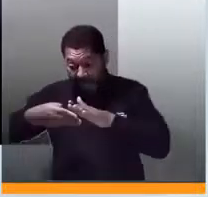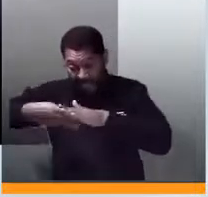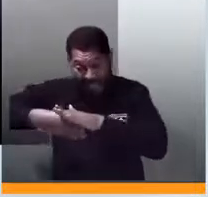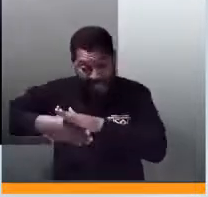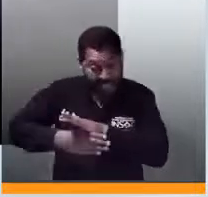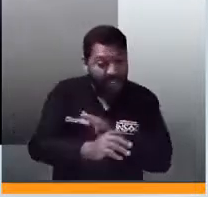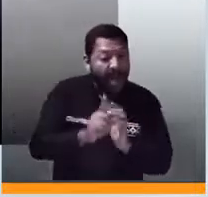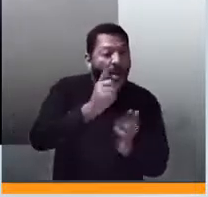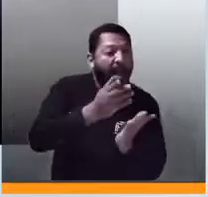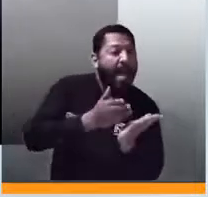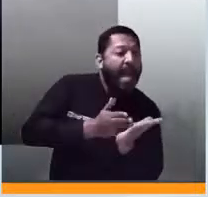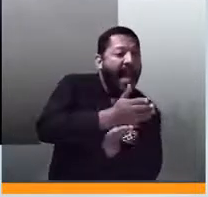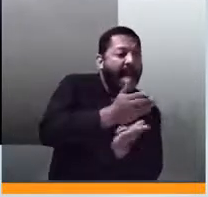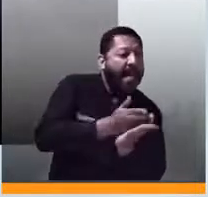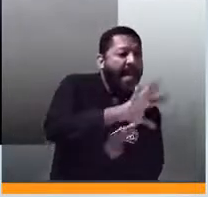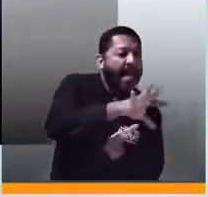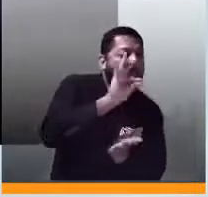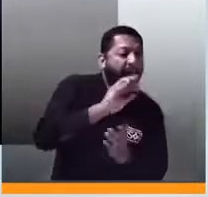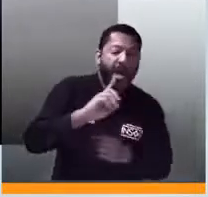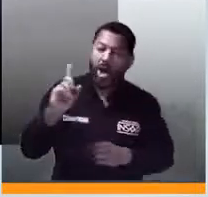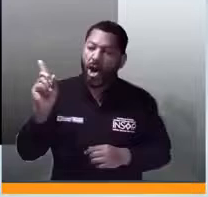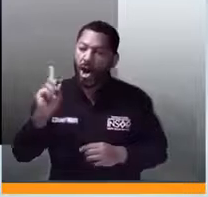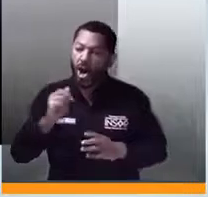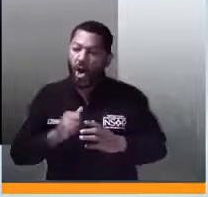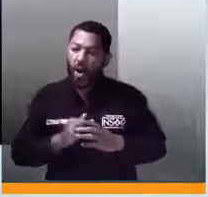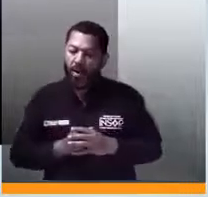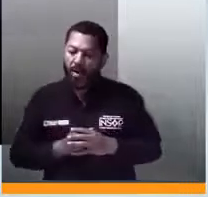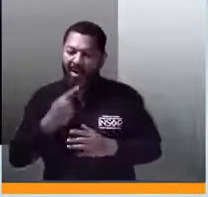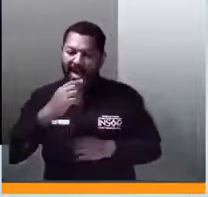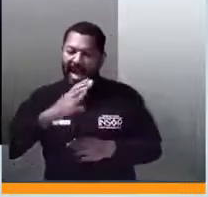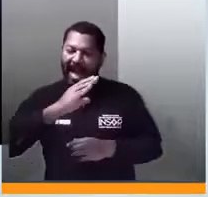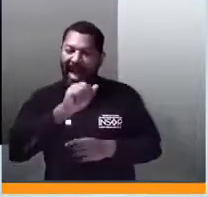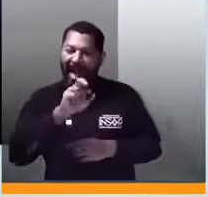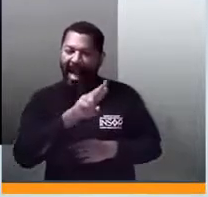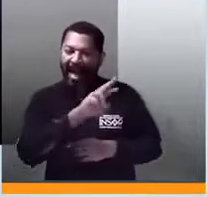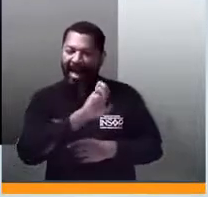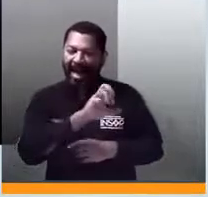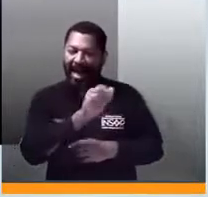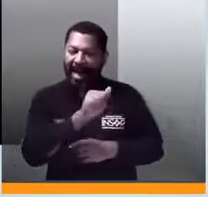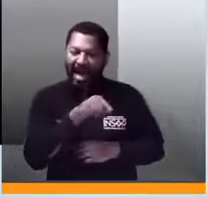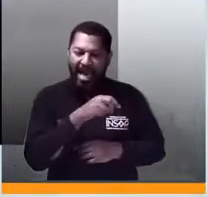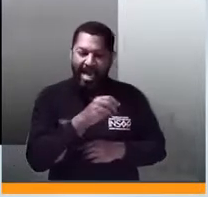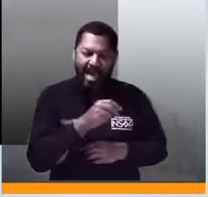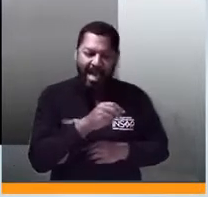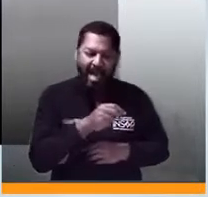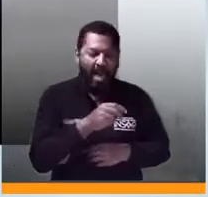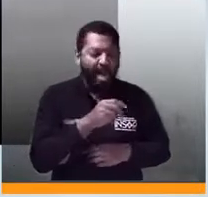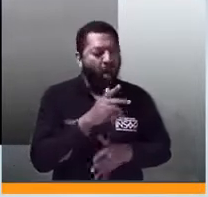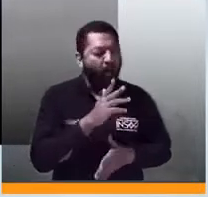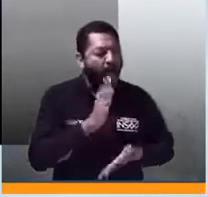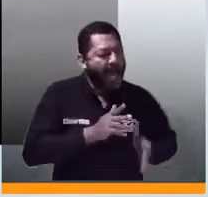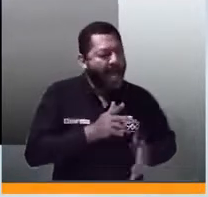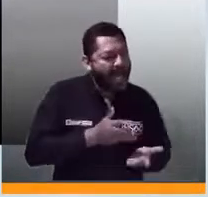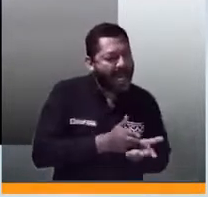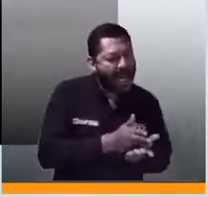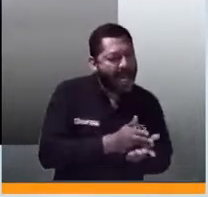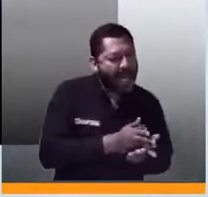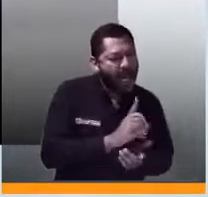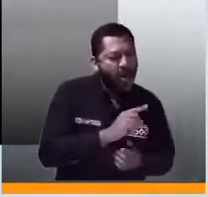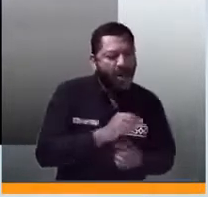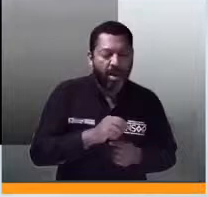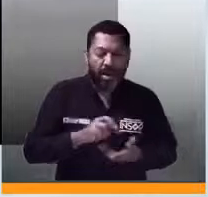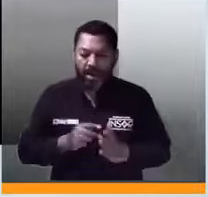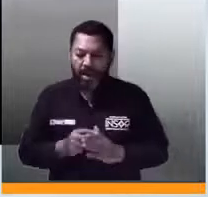sino a una caminata lenta, como los peripatéticos, en donde